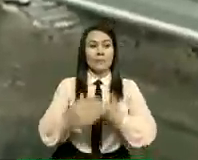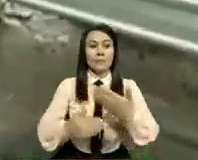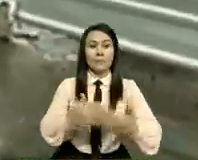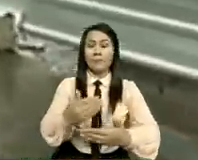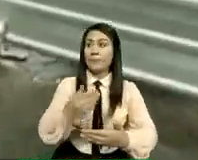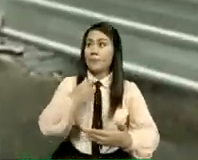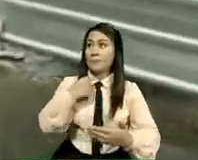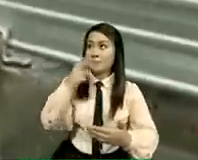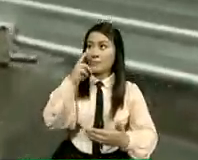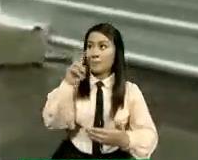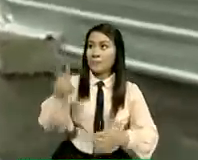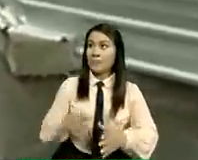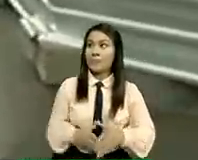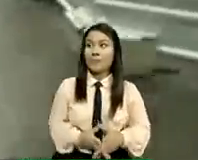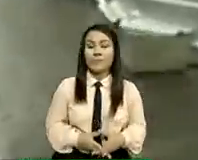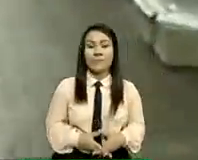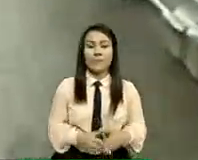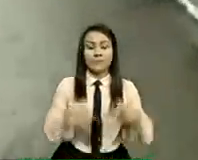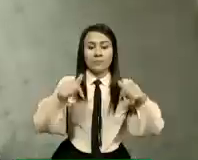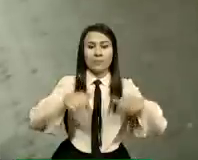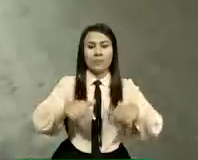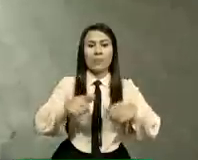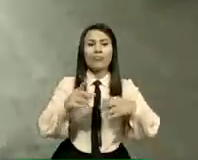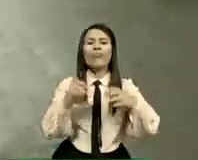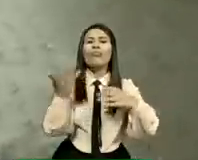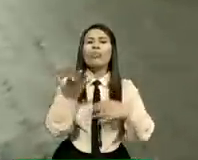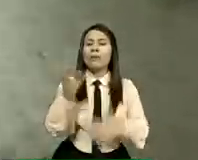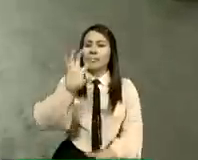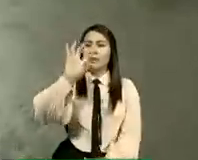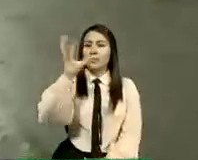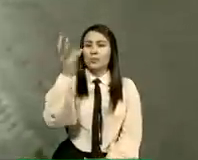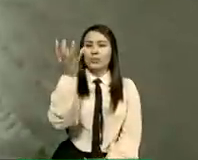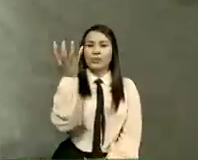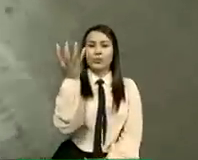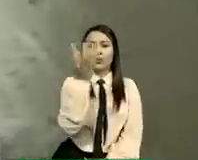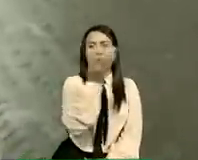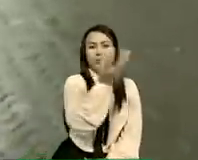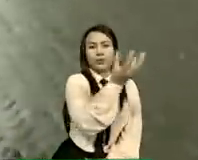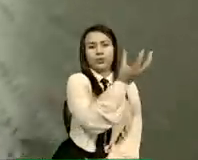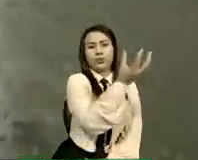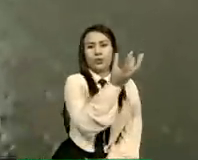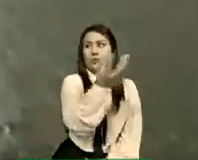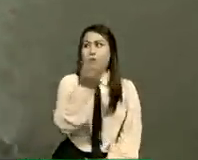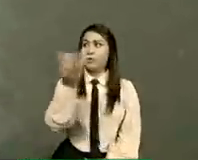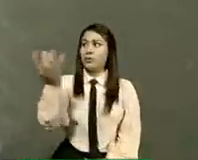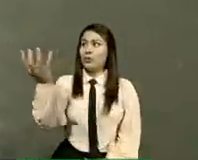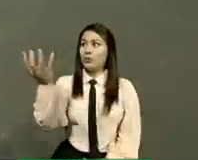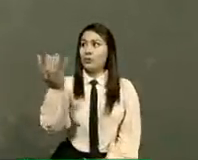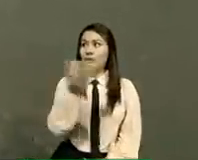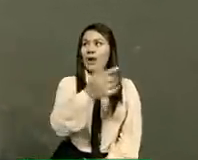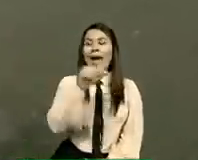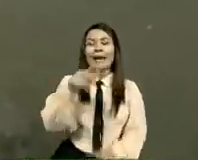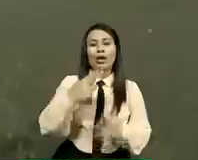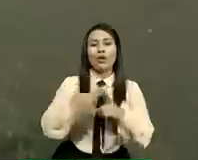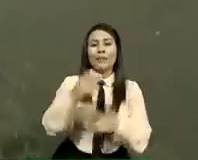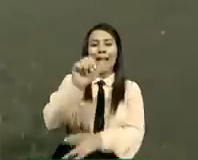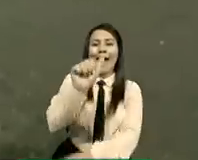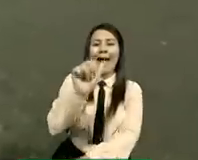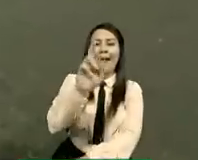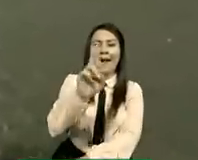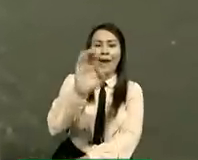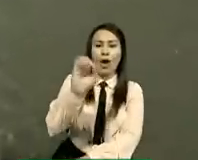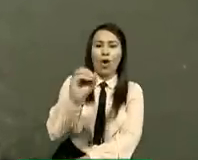realizan de la aerovía sobre la avenida Quito y en parte por el colapso de una tubería, han